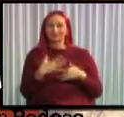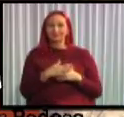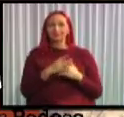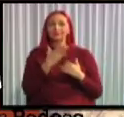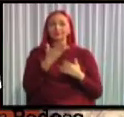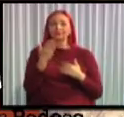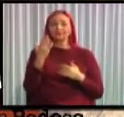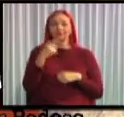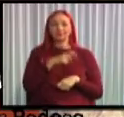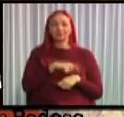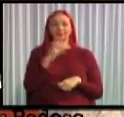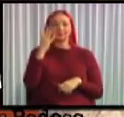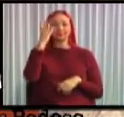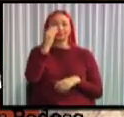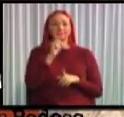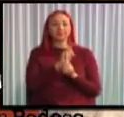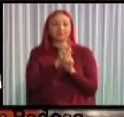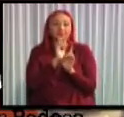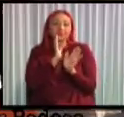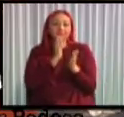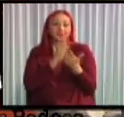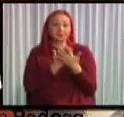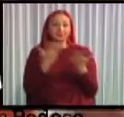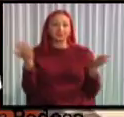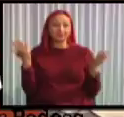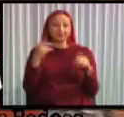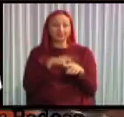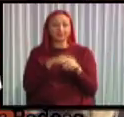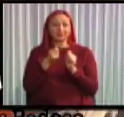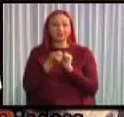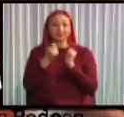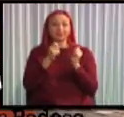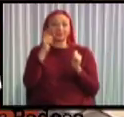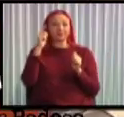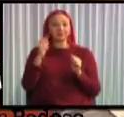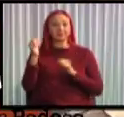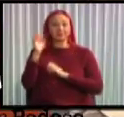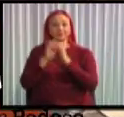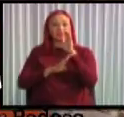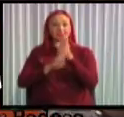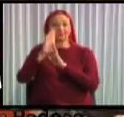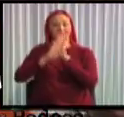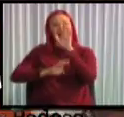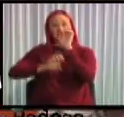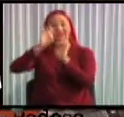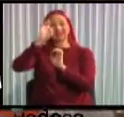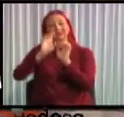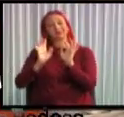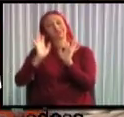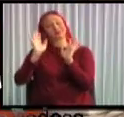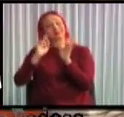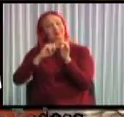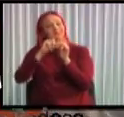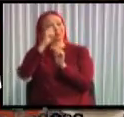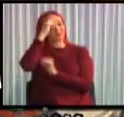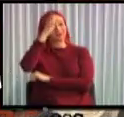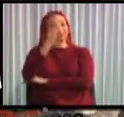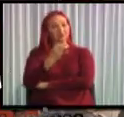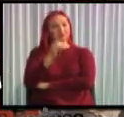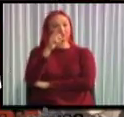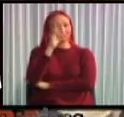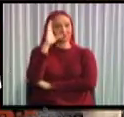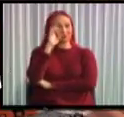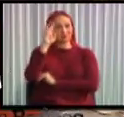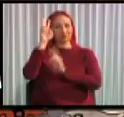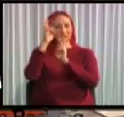Eran otros tiempos muy bellos, pero el tiempo cambia y hay que evolucionar en el tiempo. Eso sí, yo creo que usted tocó el